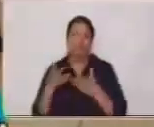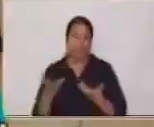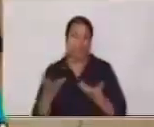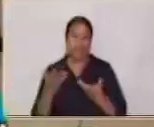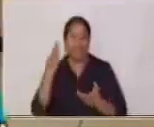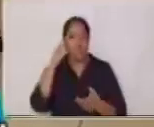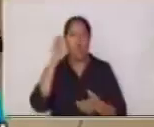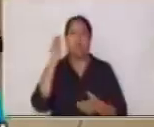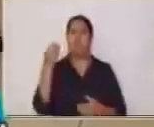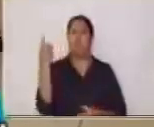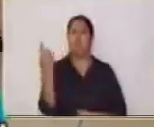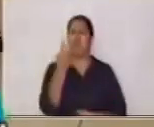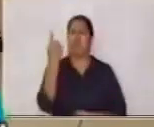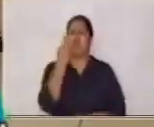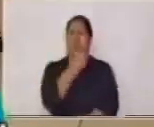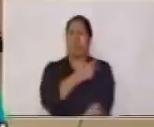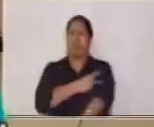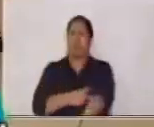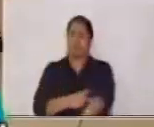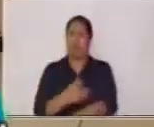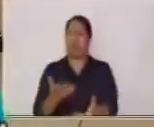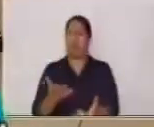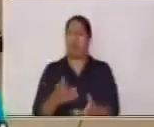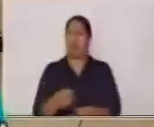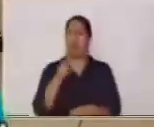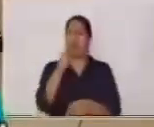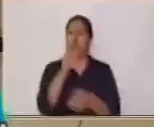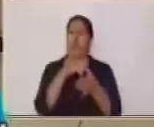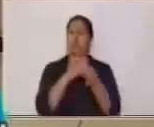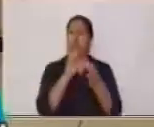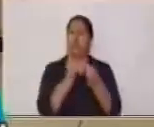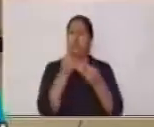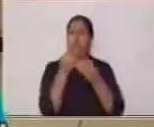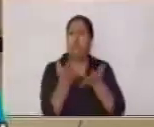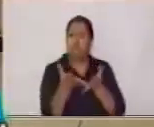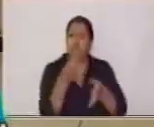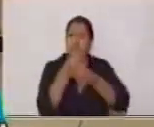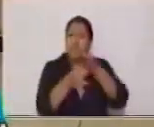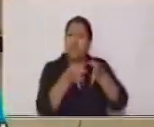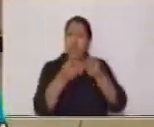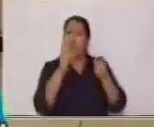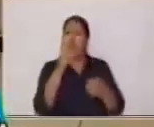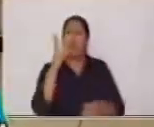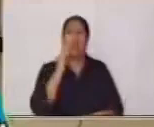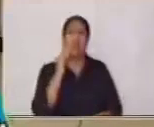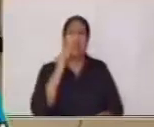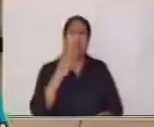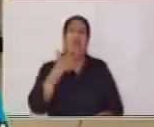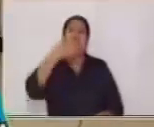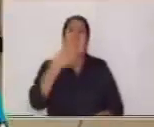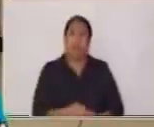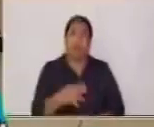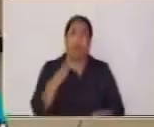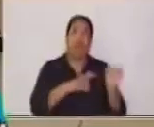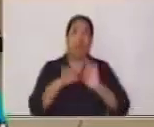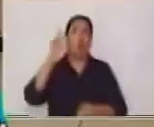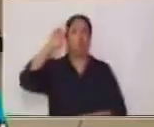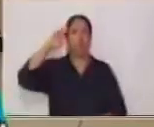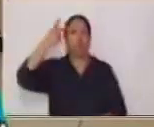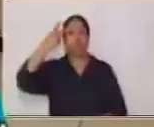narrar? Narrar consiste en que tú cuentes una experiencia que puede ser real o ficticia, que haya ocurrido en el